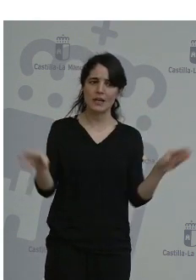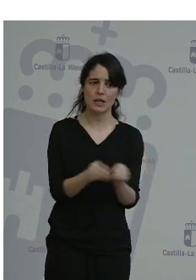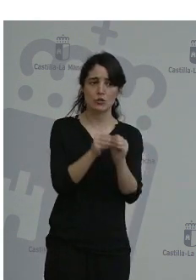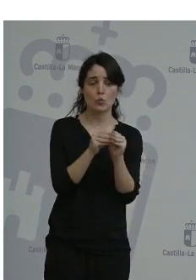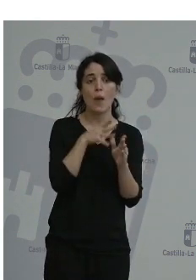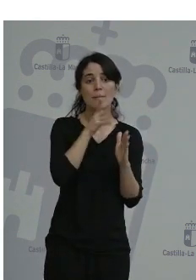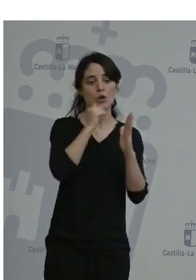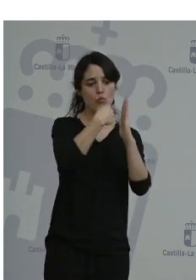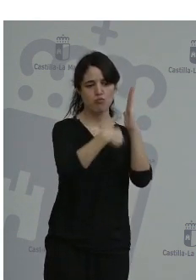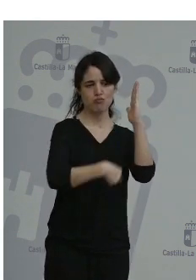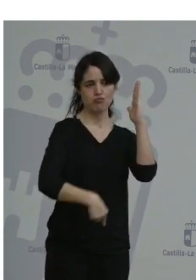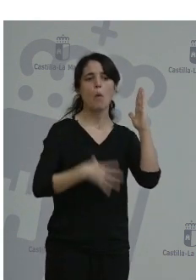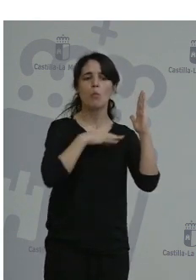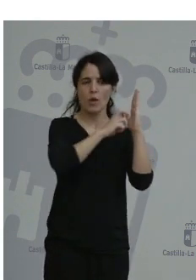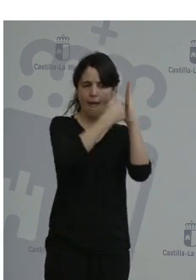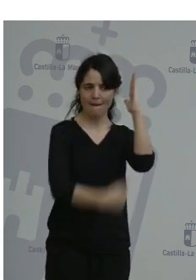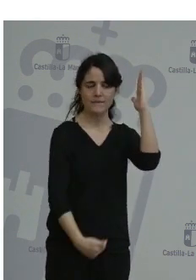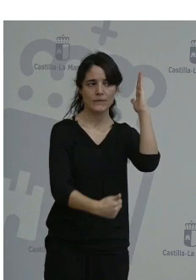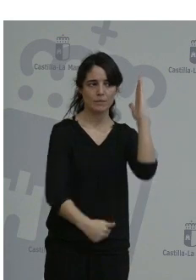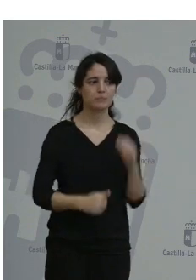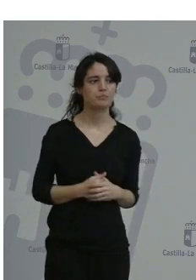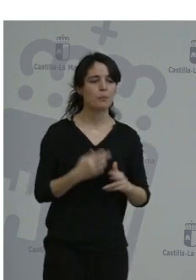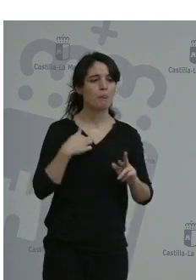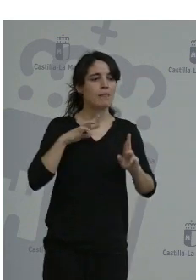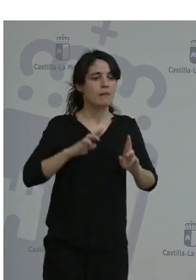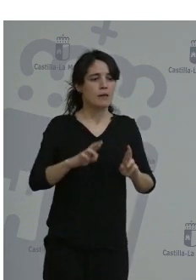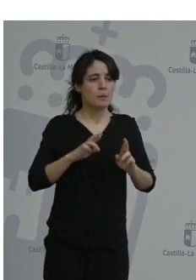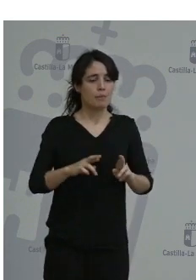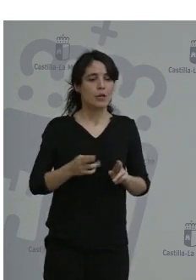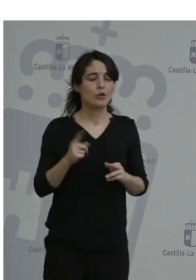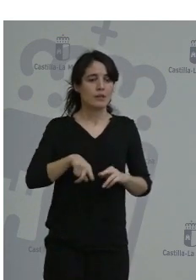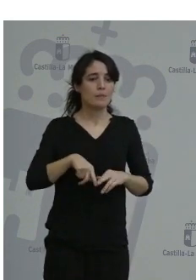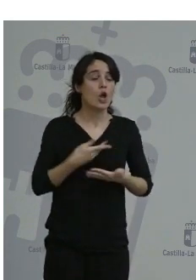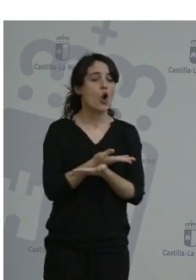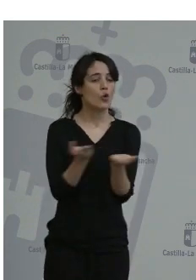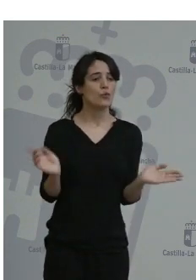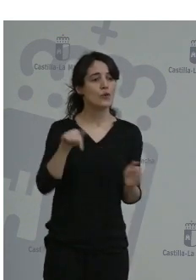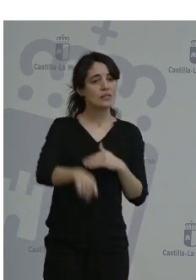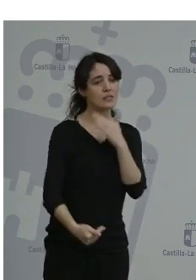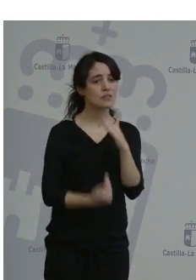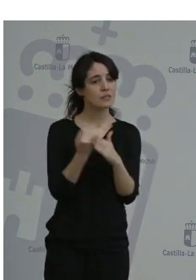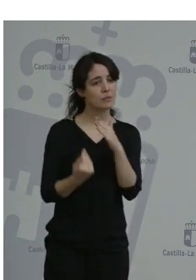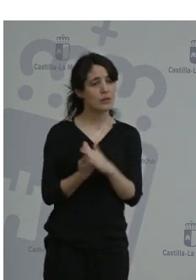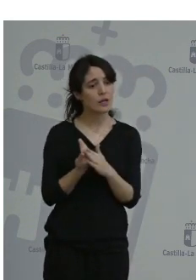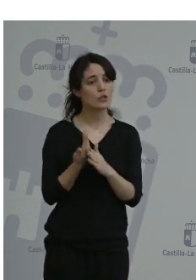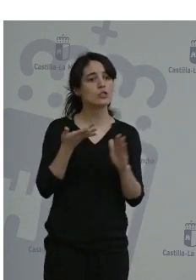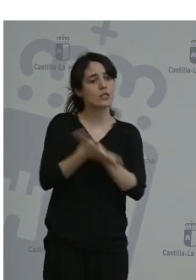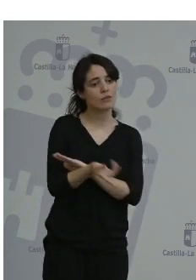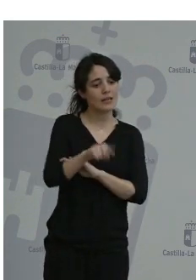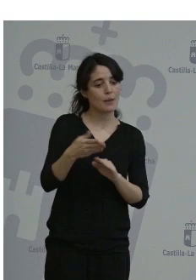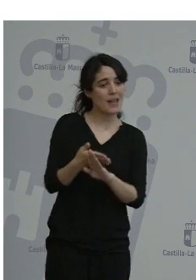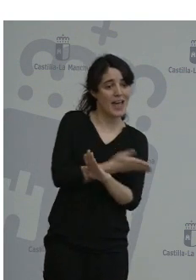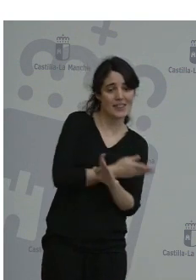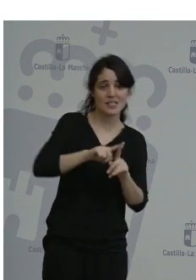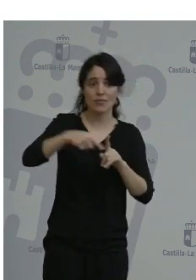catálogo, podría ser mucho más grande. Espero y confío que este seminario también va a ser un antes y un después.